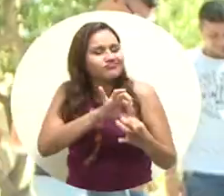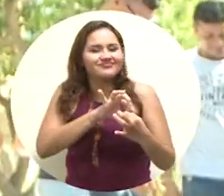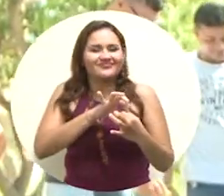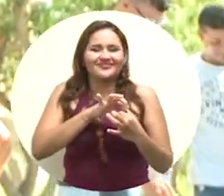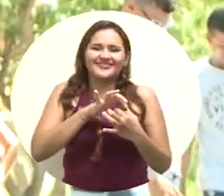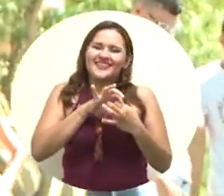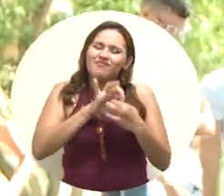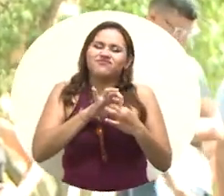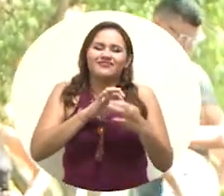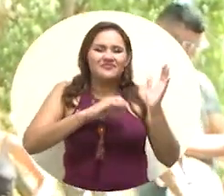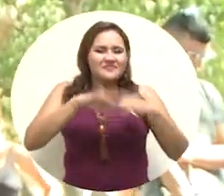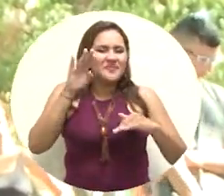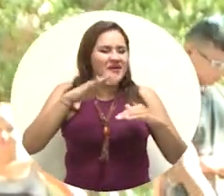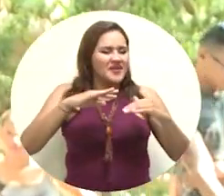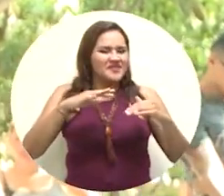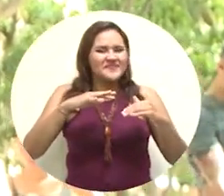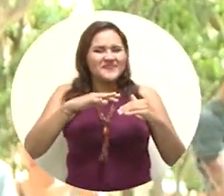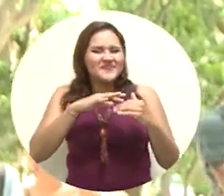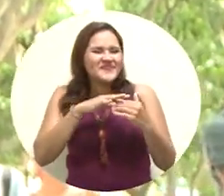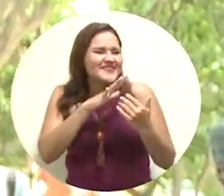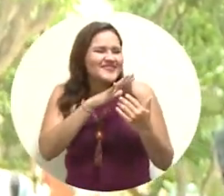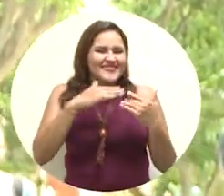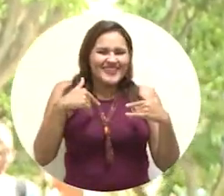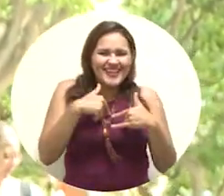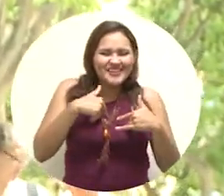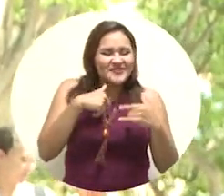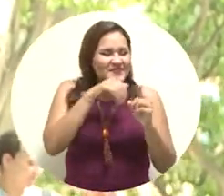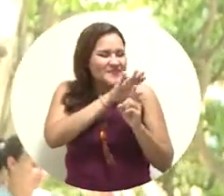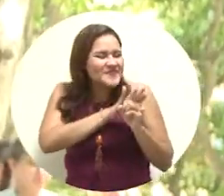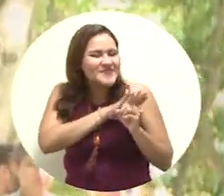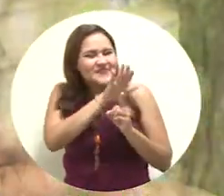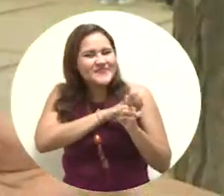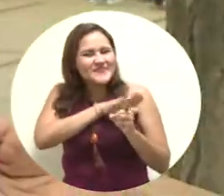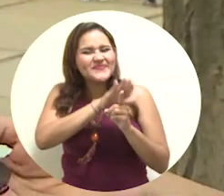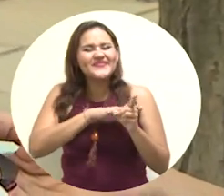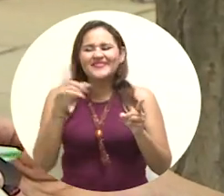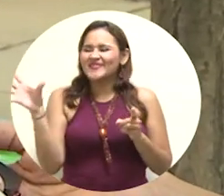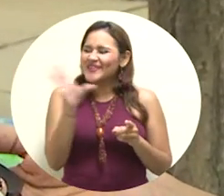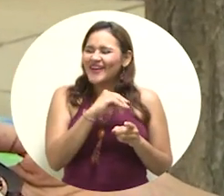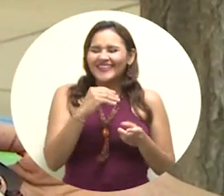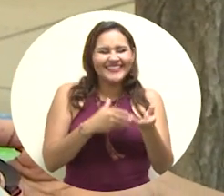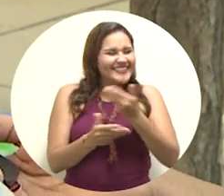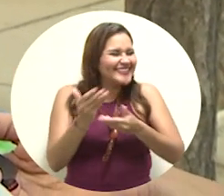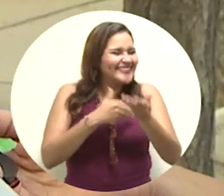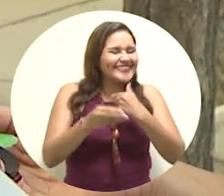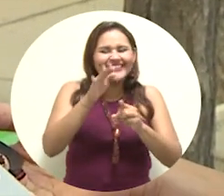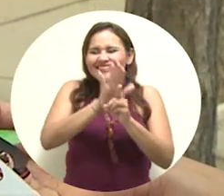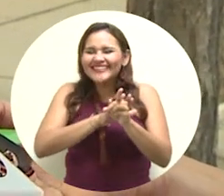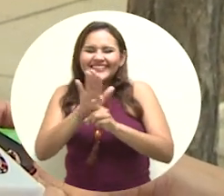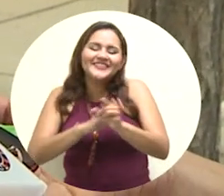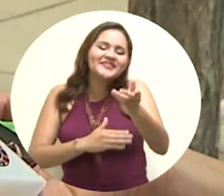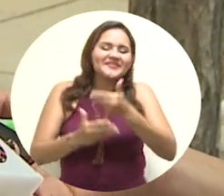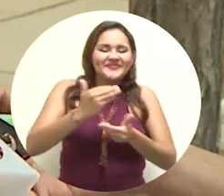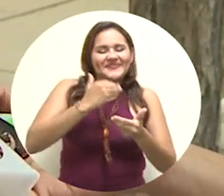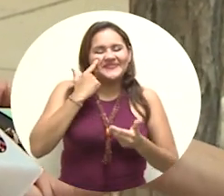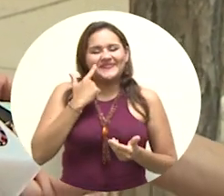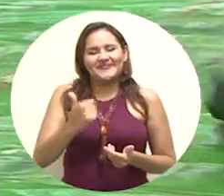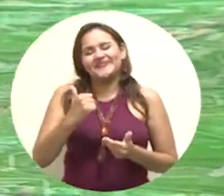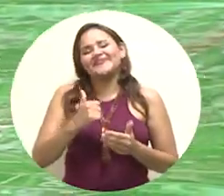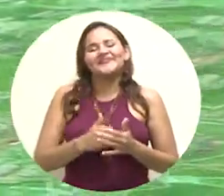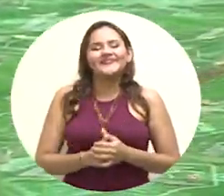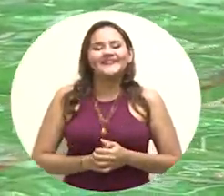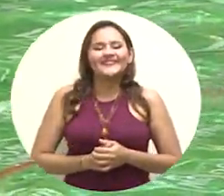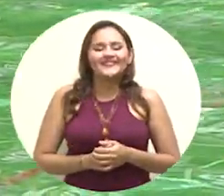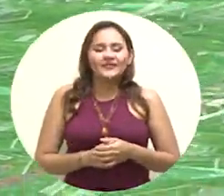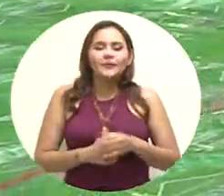los dueños podemos como compartir. En la actividad de los perros tuvimos 5 categorías, siendo